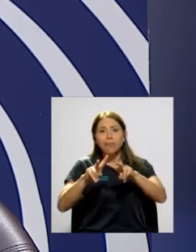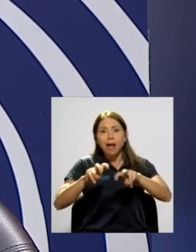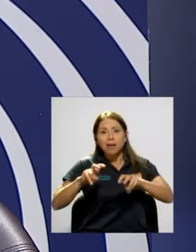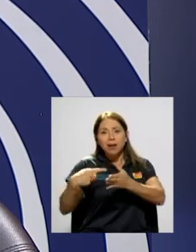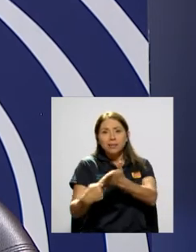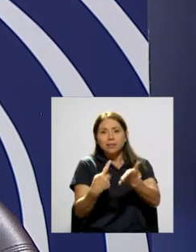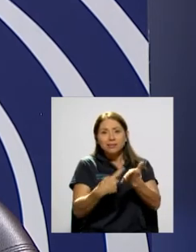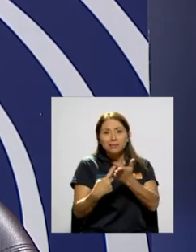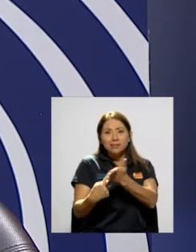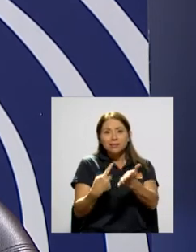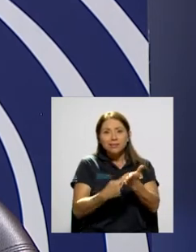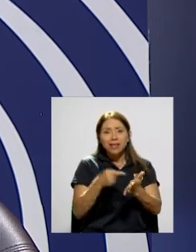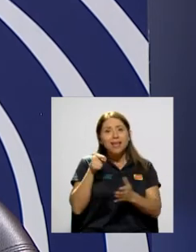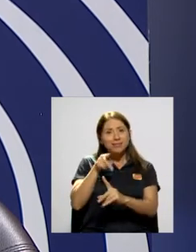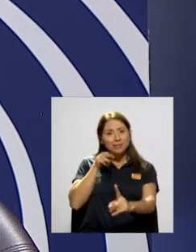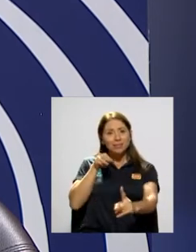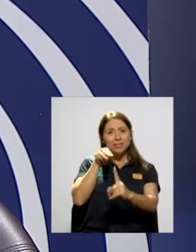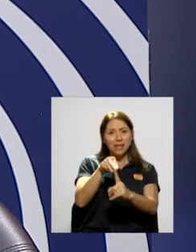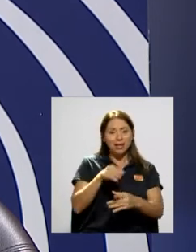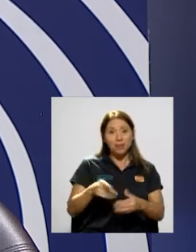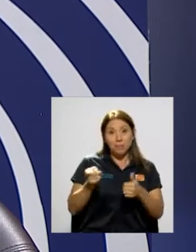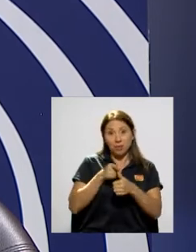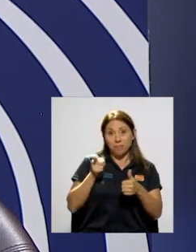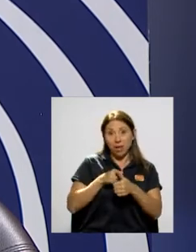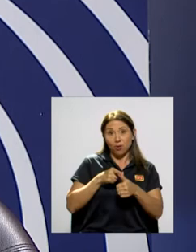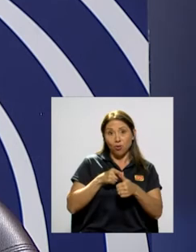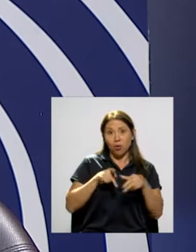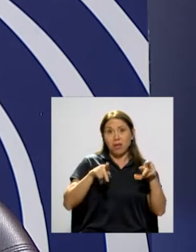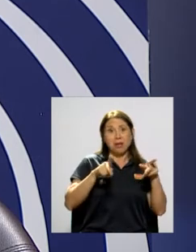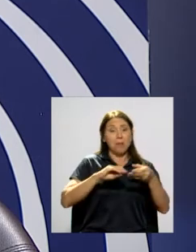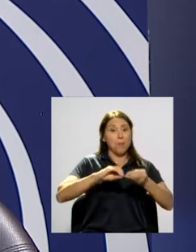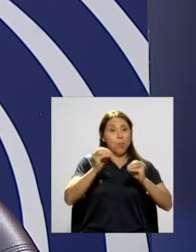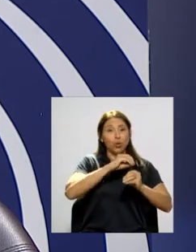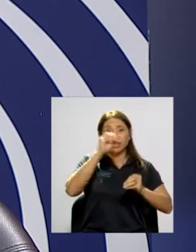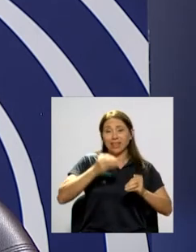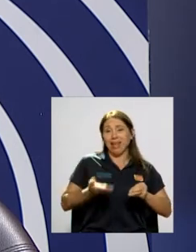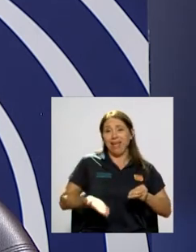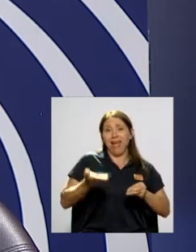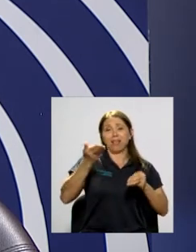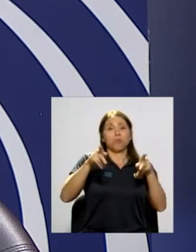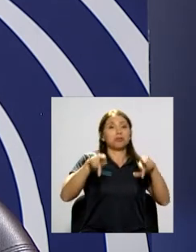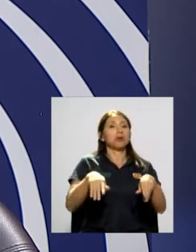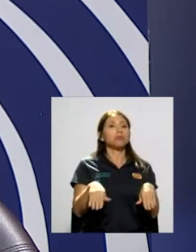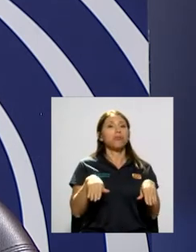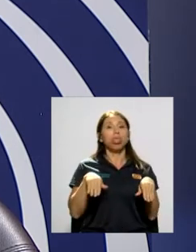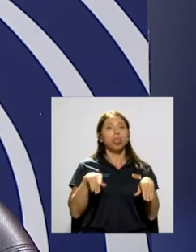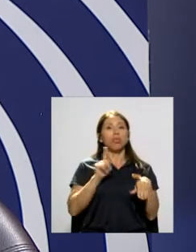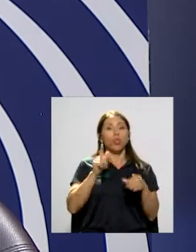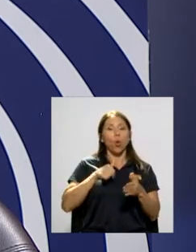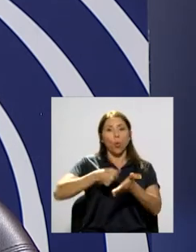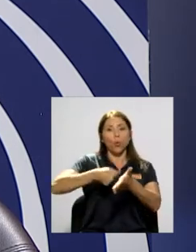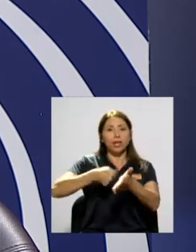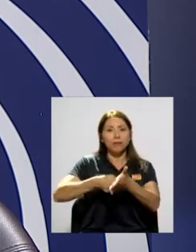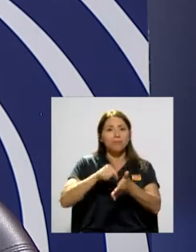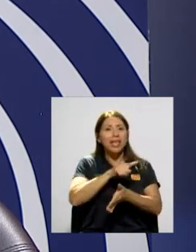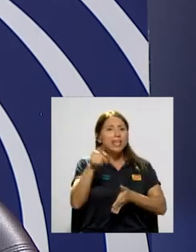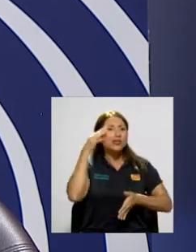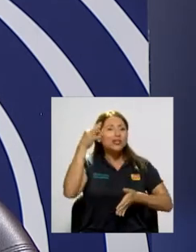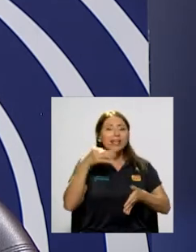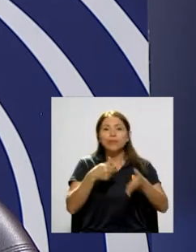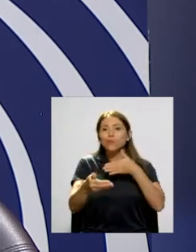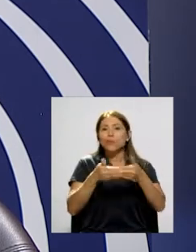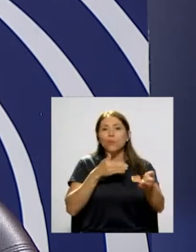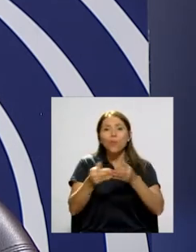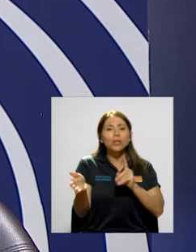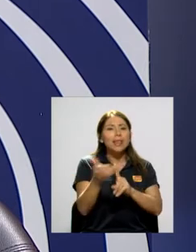mensaje. Su forma, primero, un porcentaje muy alto de abstencionismo que considera que independientemente de la decisión que se tome en la capital,